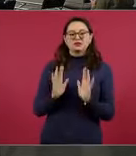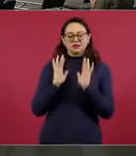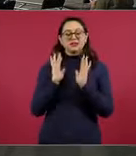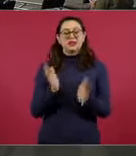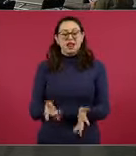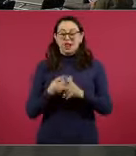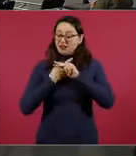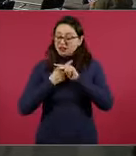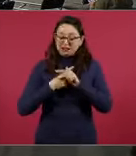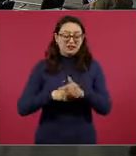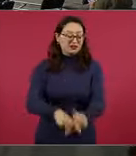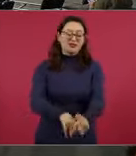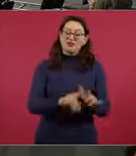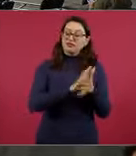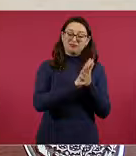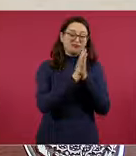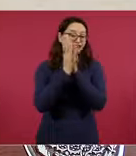inició